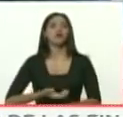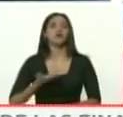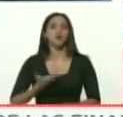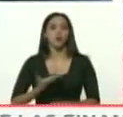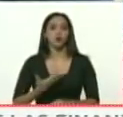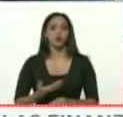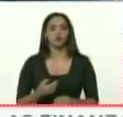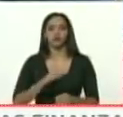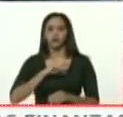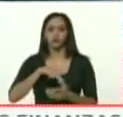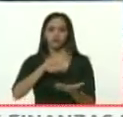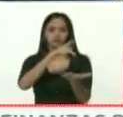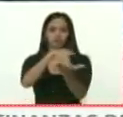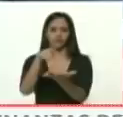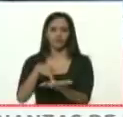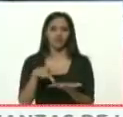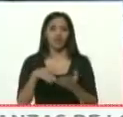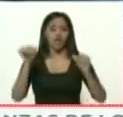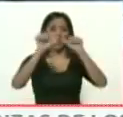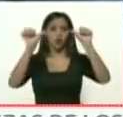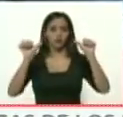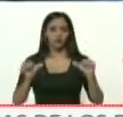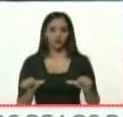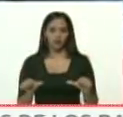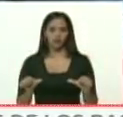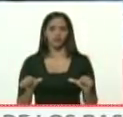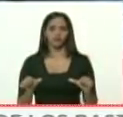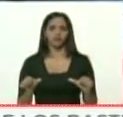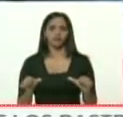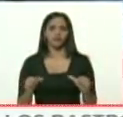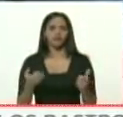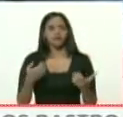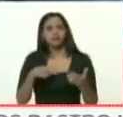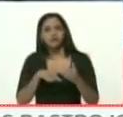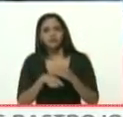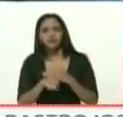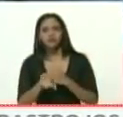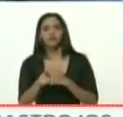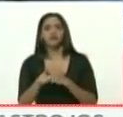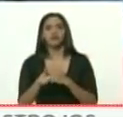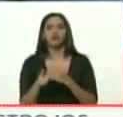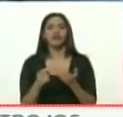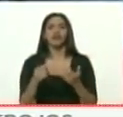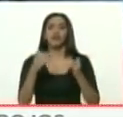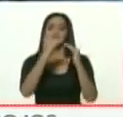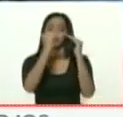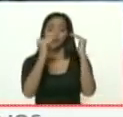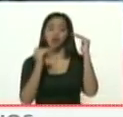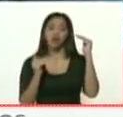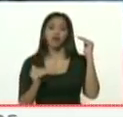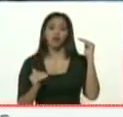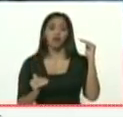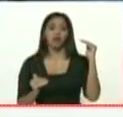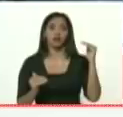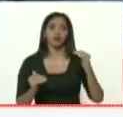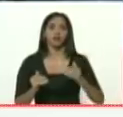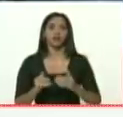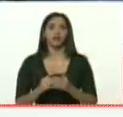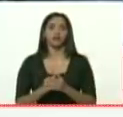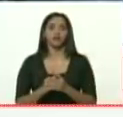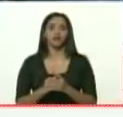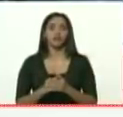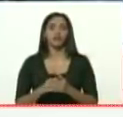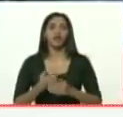Tenemos desplegado pues un sistema a través de niveles de